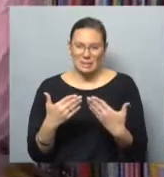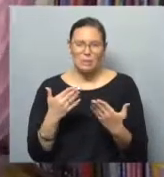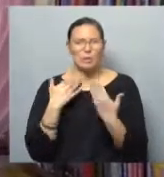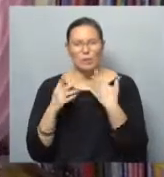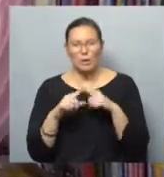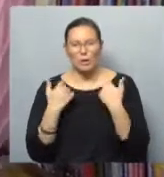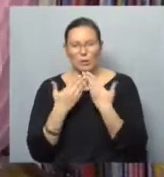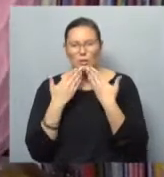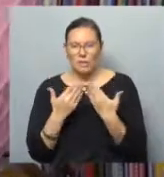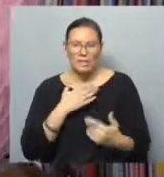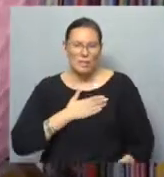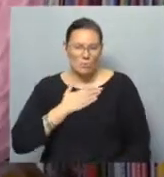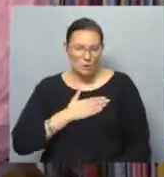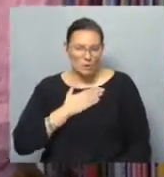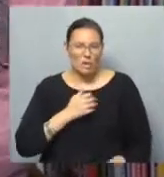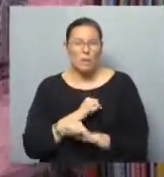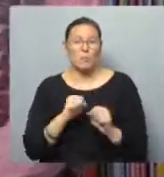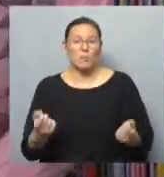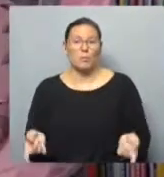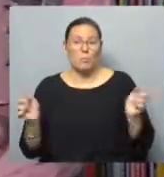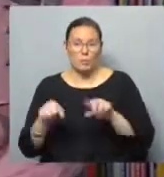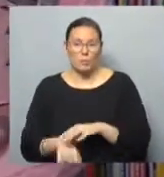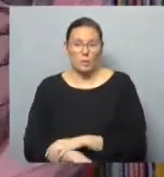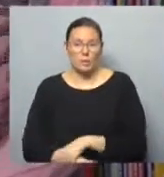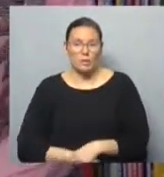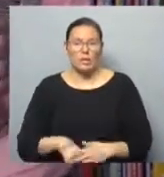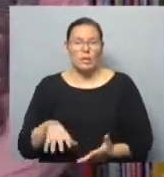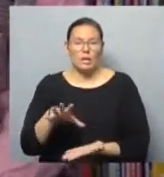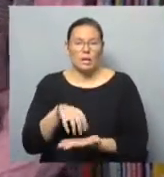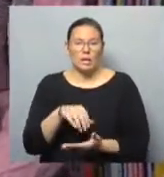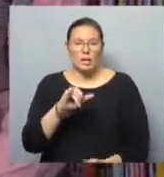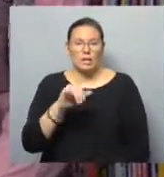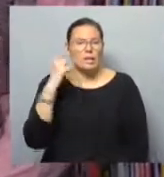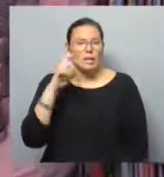minutos. Gracias. Un placer. Podemos volver con ustedes desde Idea Librería.